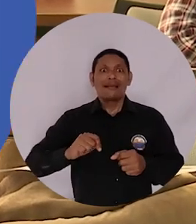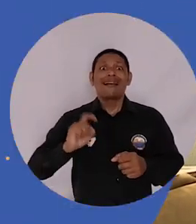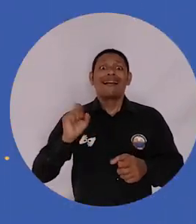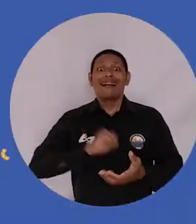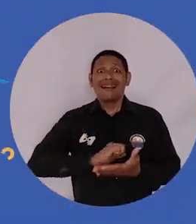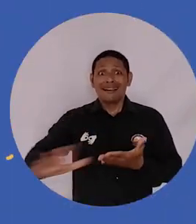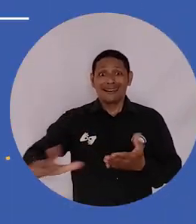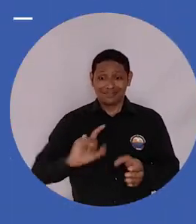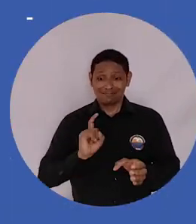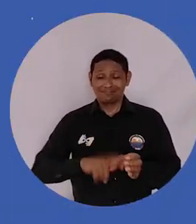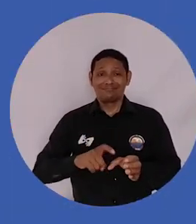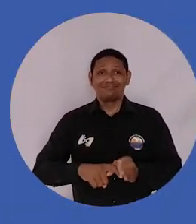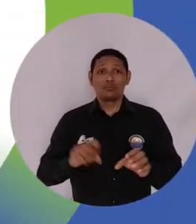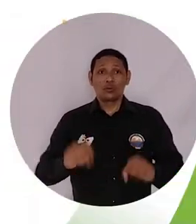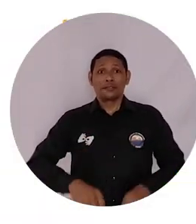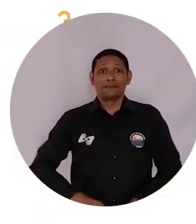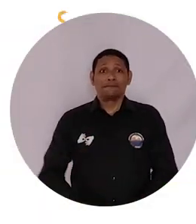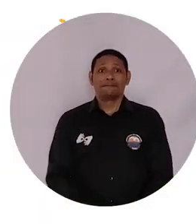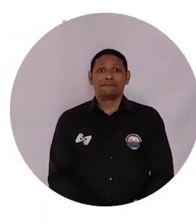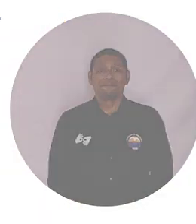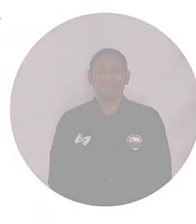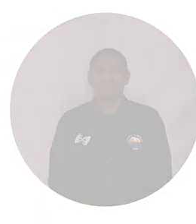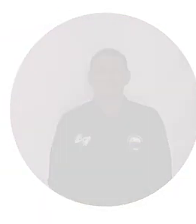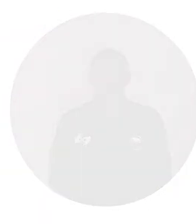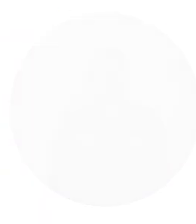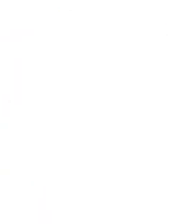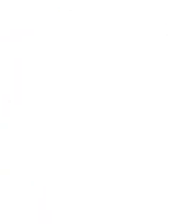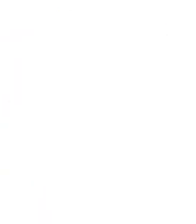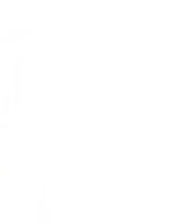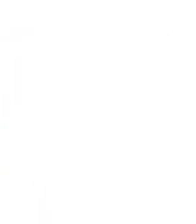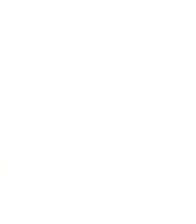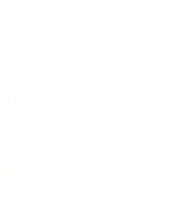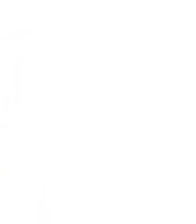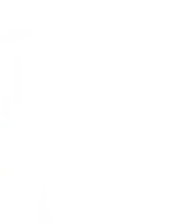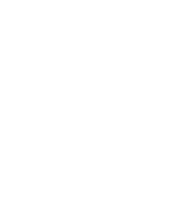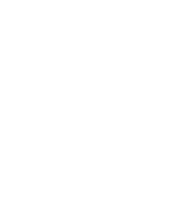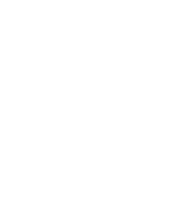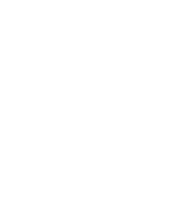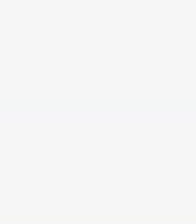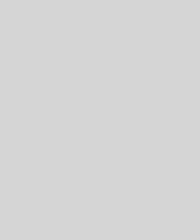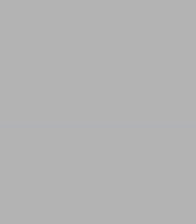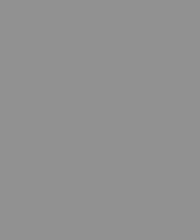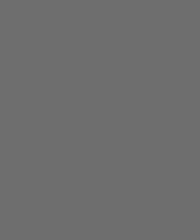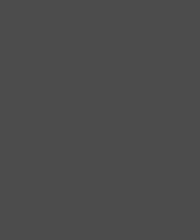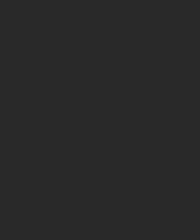Universidad del Magdalena, aún más incluyente e innovadora.